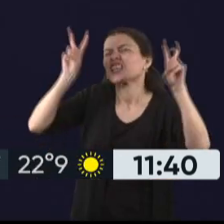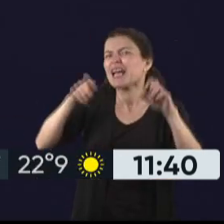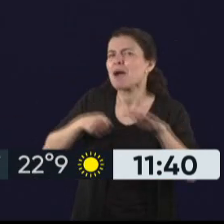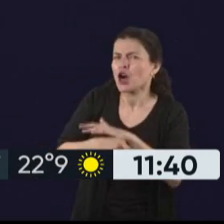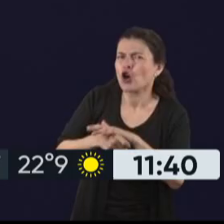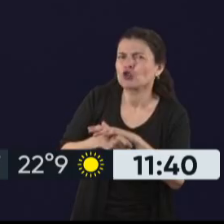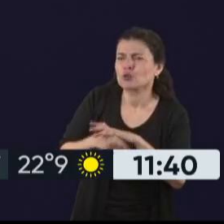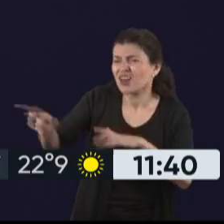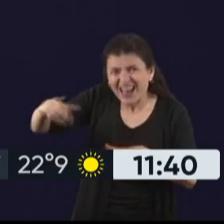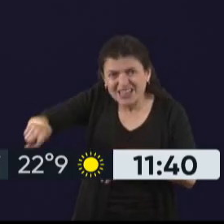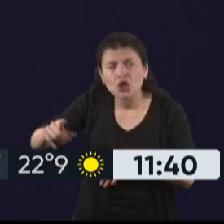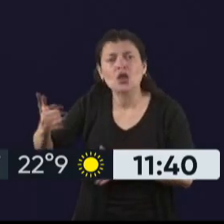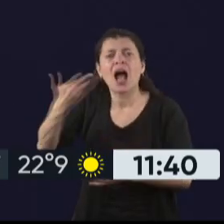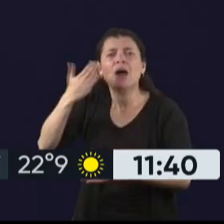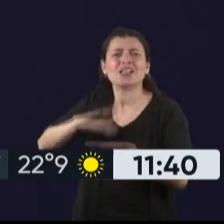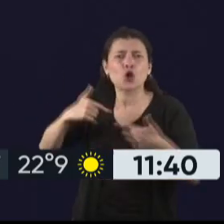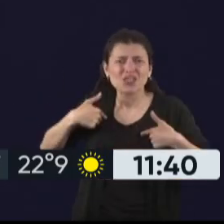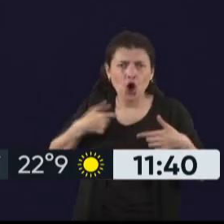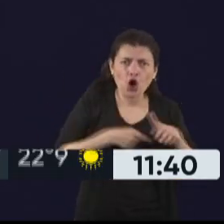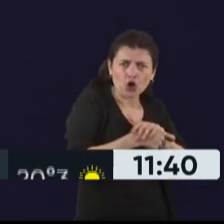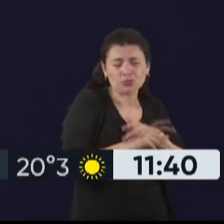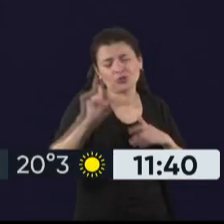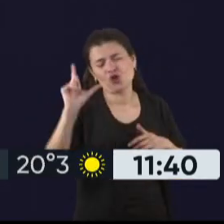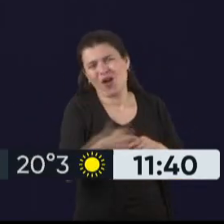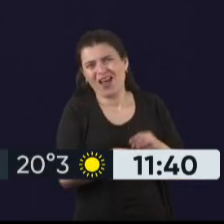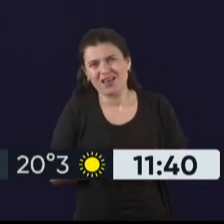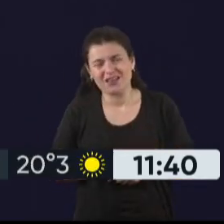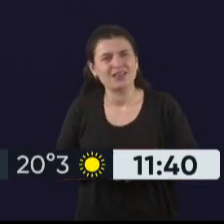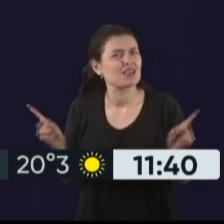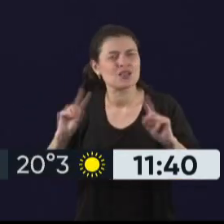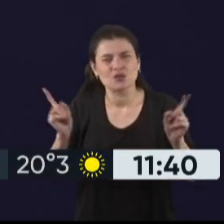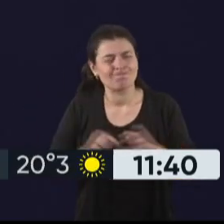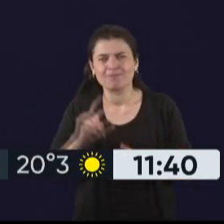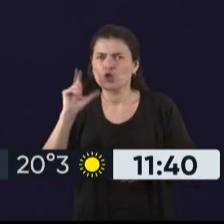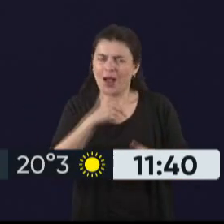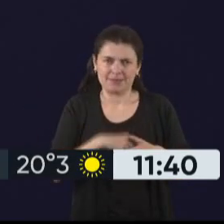corrupción no tiene validez o no tiene el peso específico.